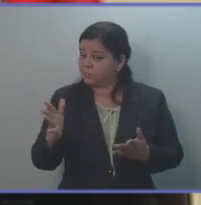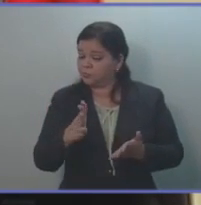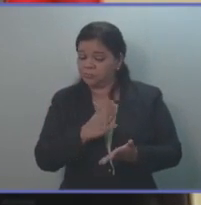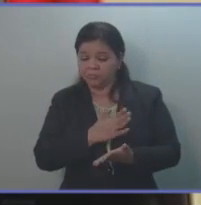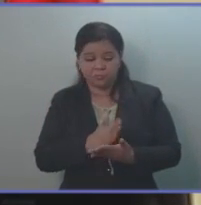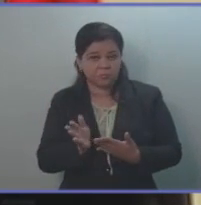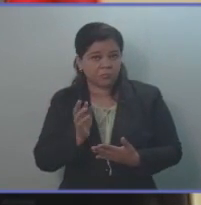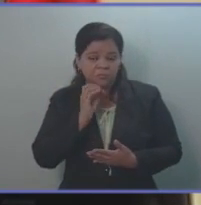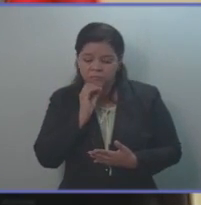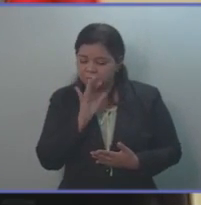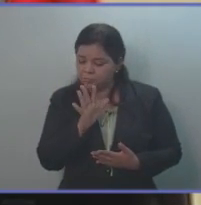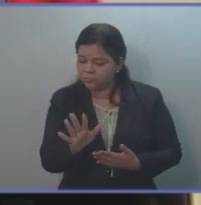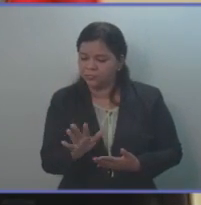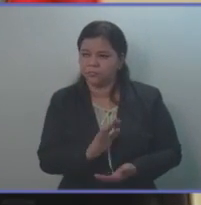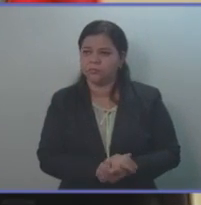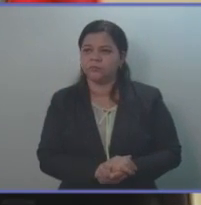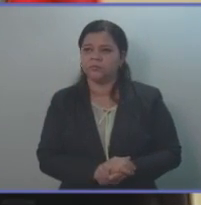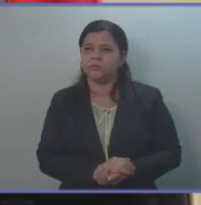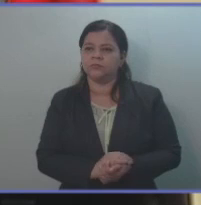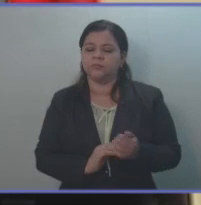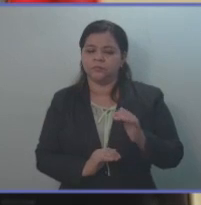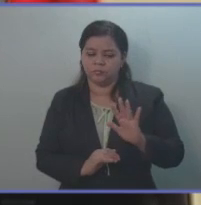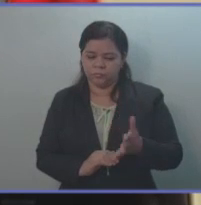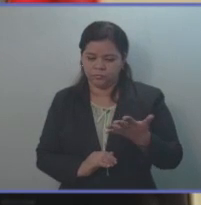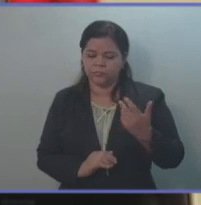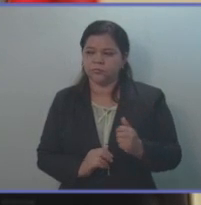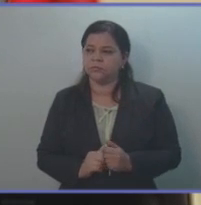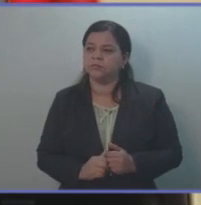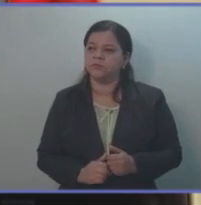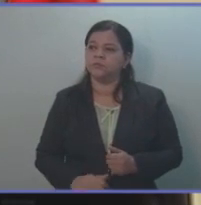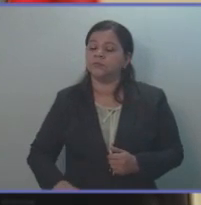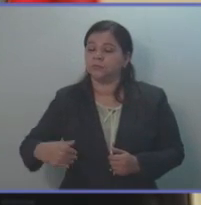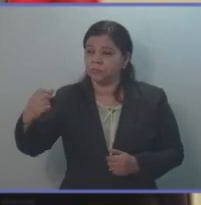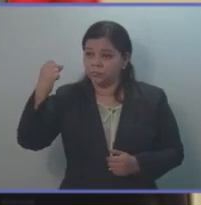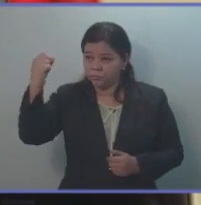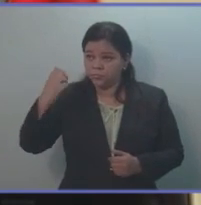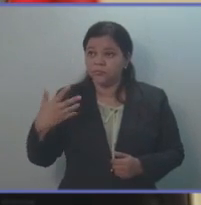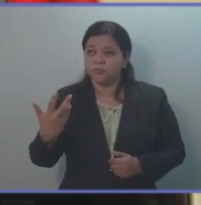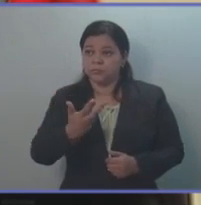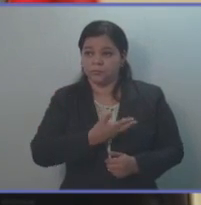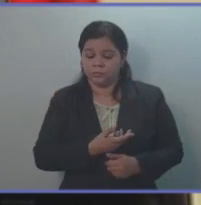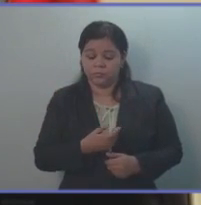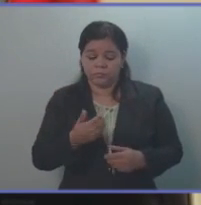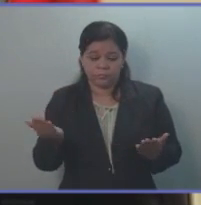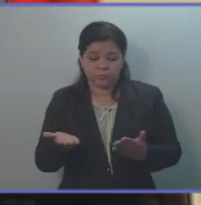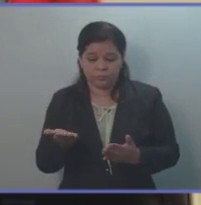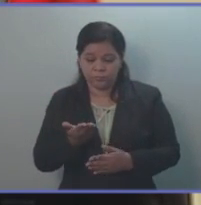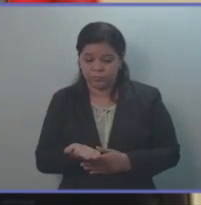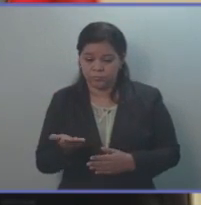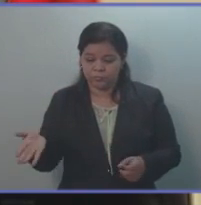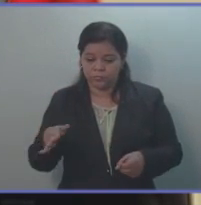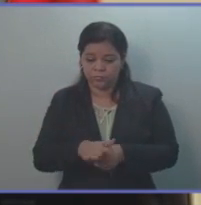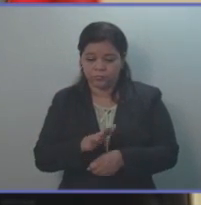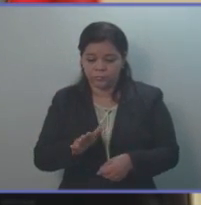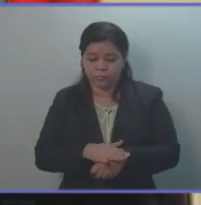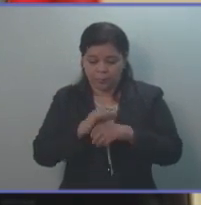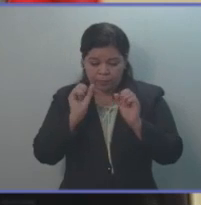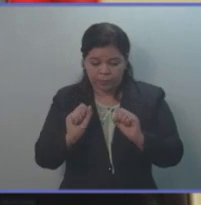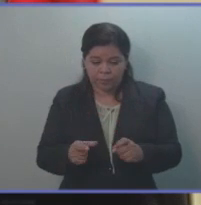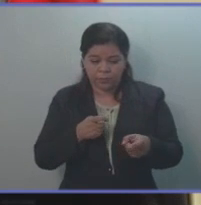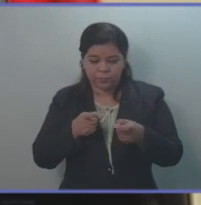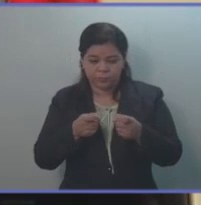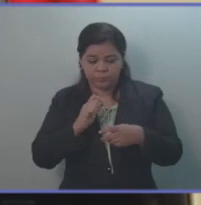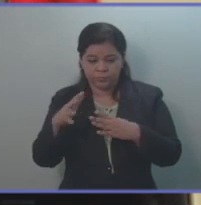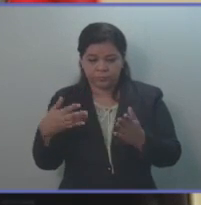dado respuesta al problema. 5. Que es imperativo tomar las medidas pertinentes para regularizar